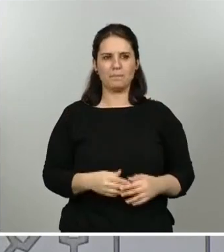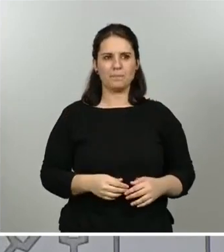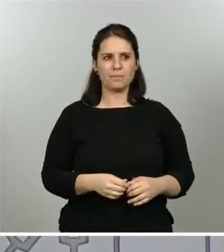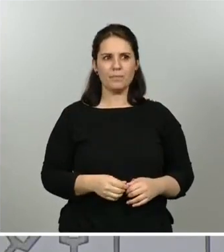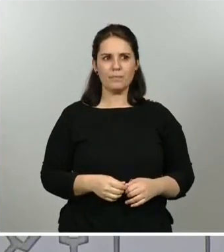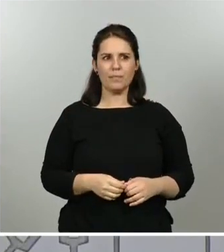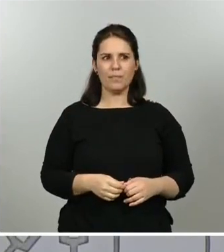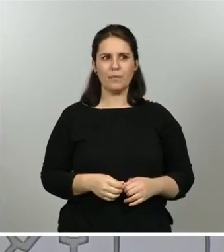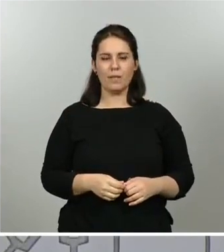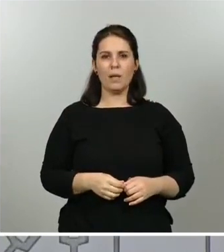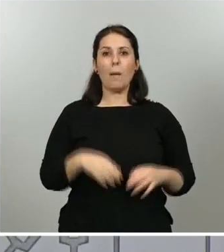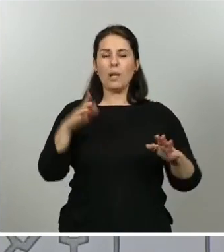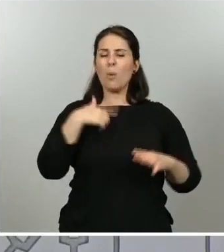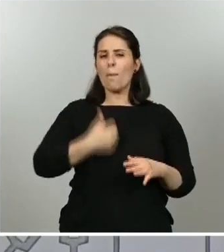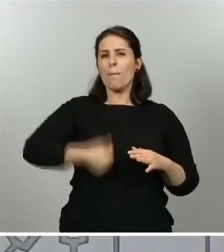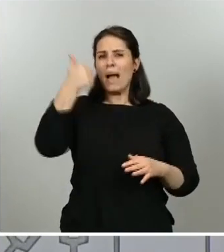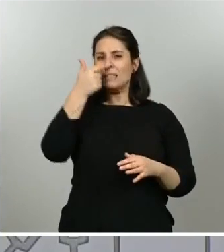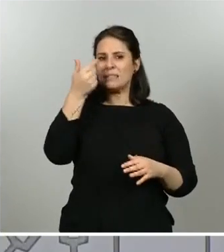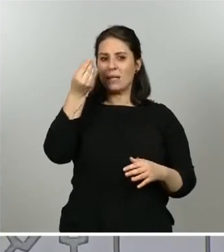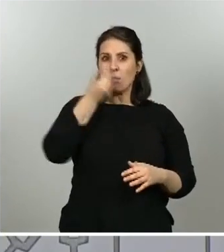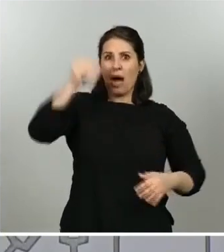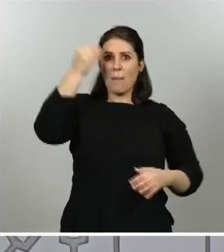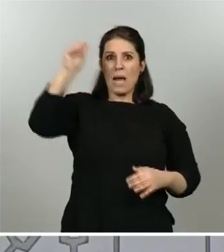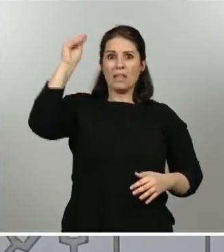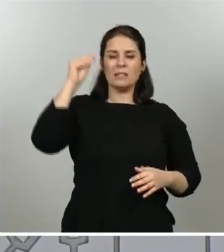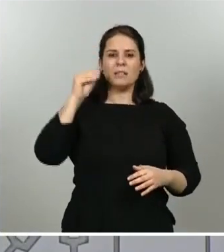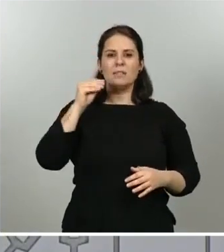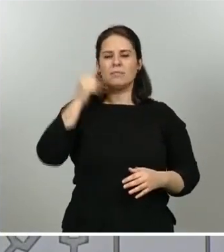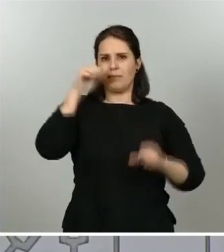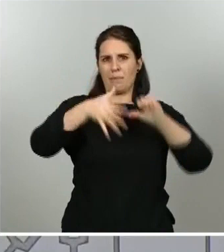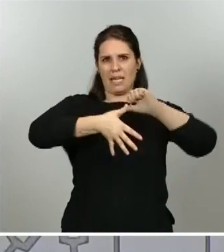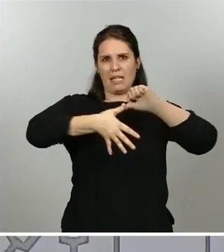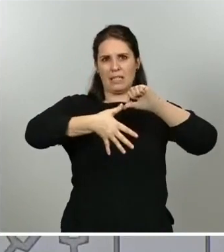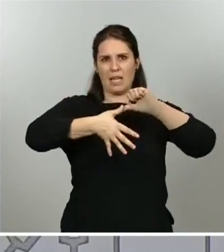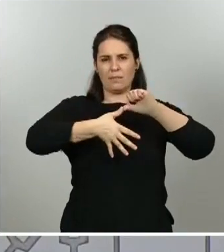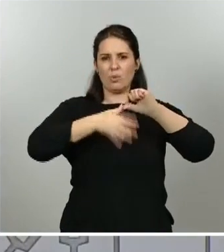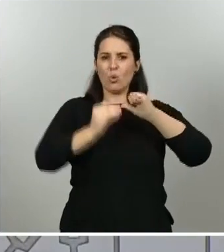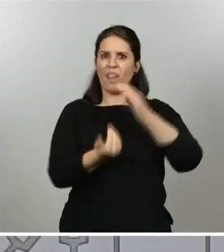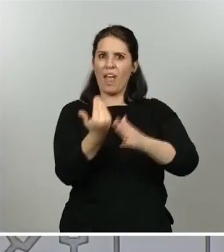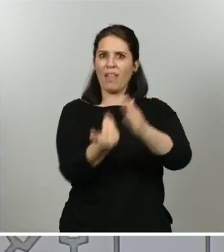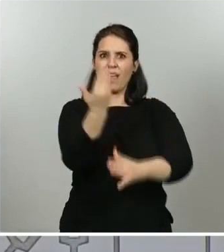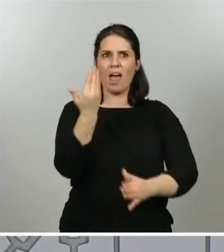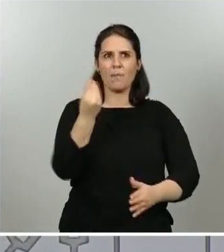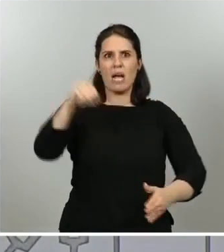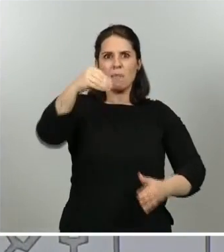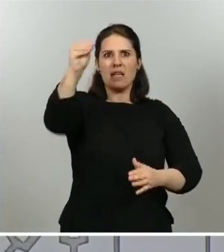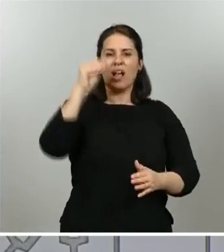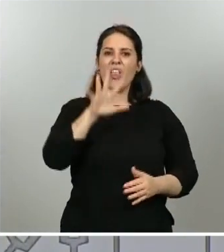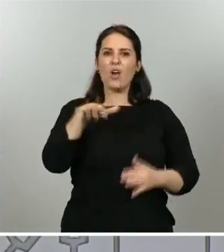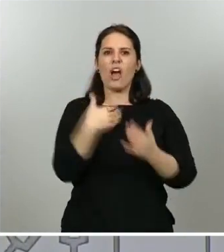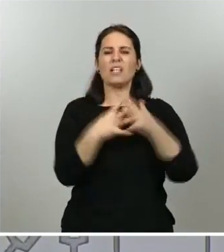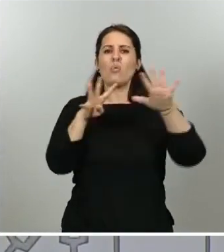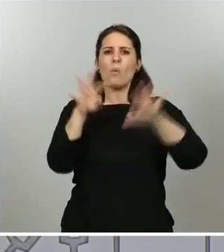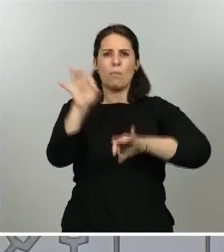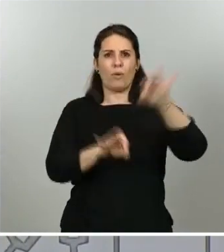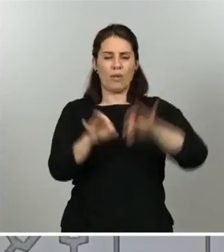observando incrementos más importantes, son países de América Latina, que tienen incrementos de entre el 5 y hasta el 9%, como es el ejemplo